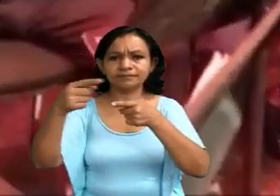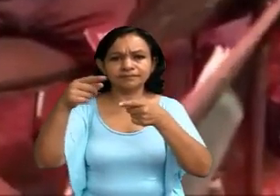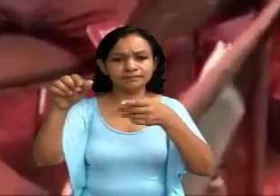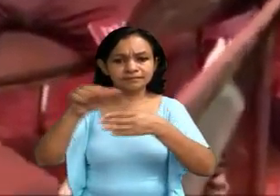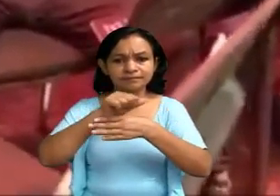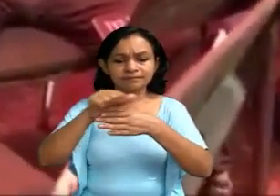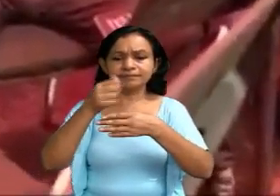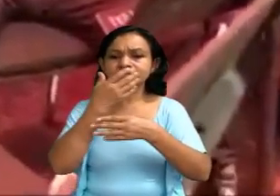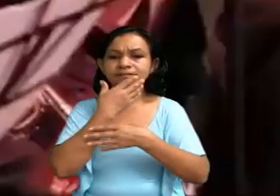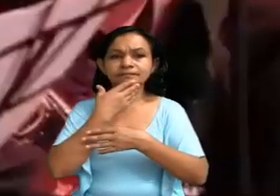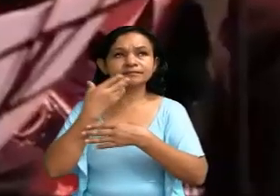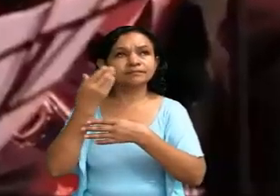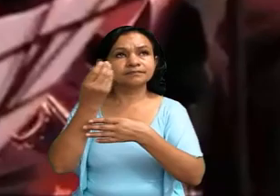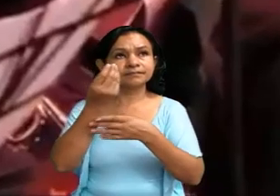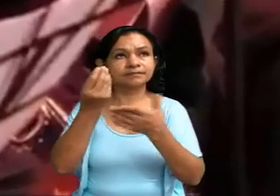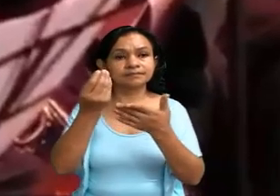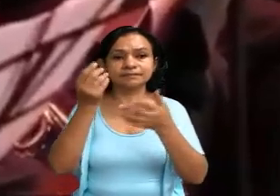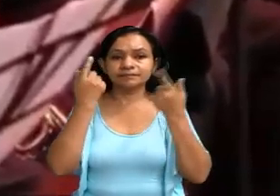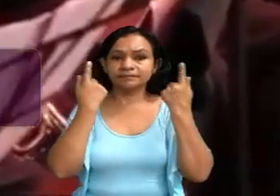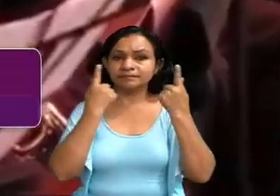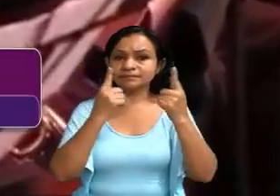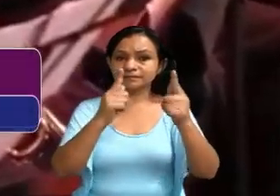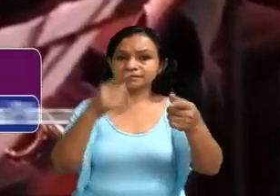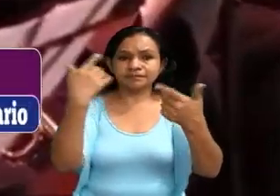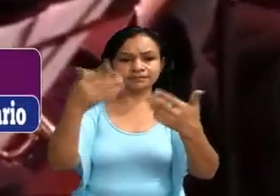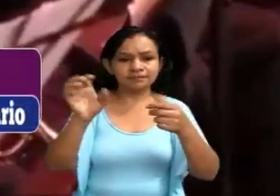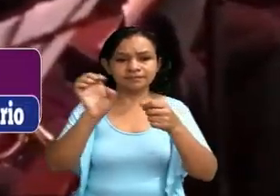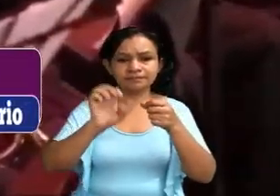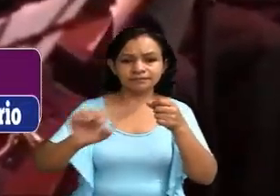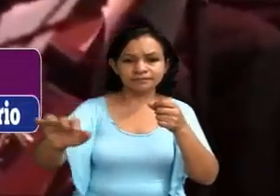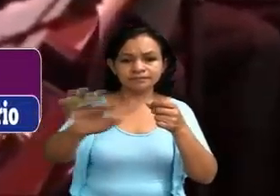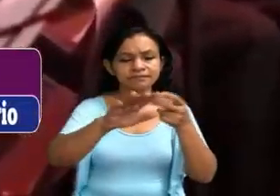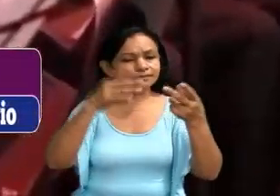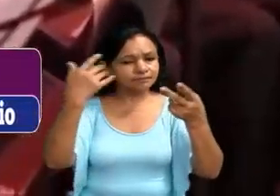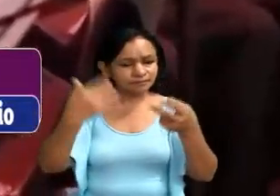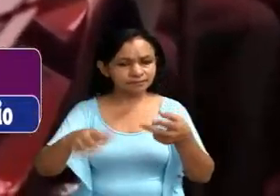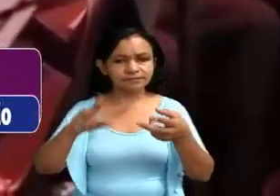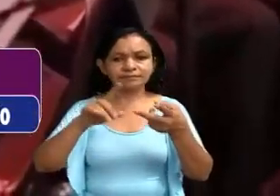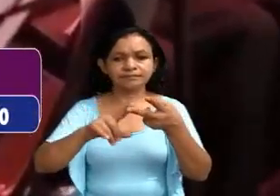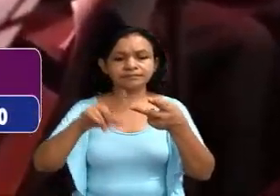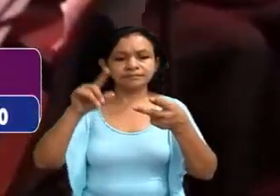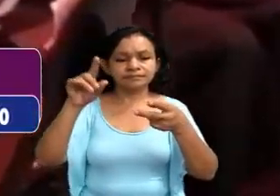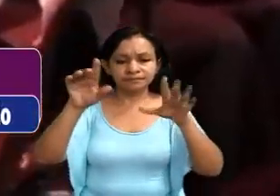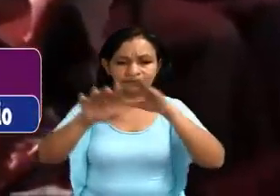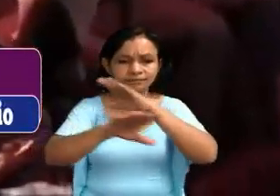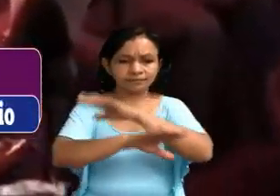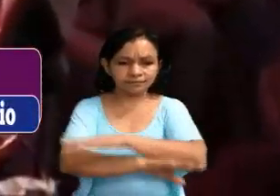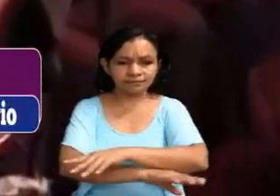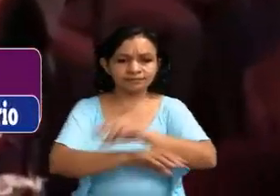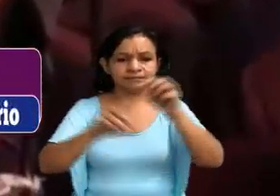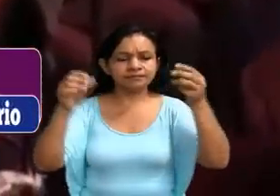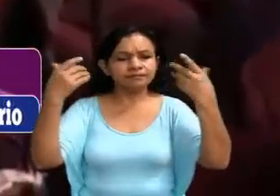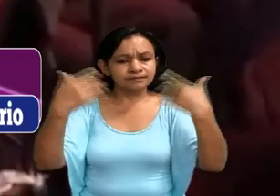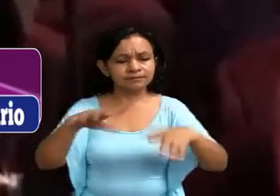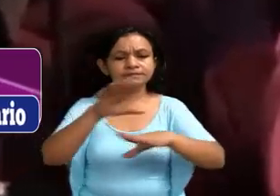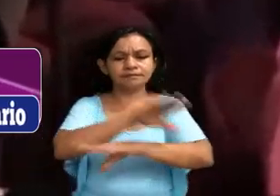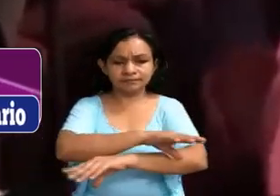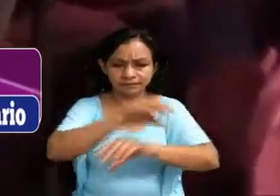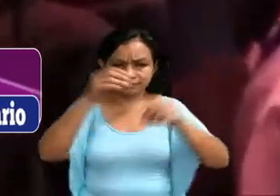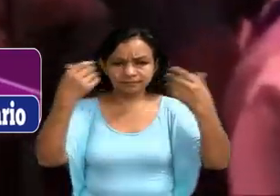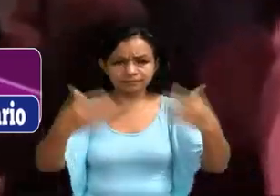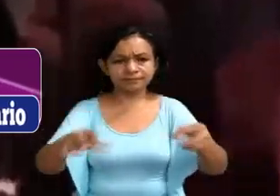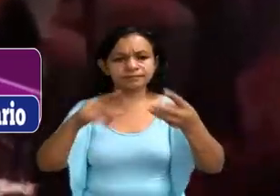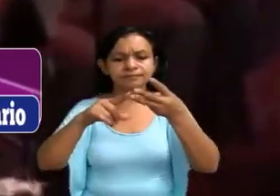preparación de los jóvenes. Estuve en Chinandega, estuve en Estelí, estuve en Jinotega, estuve en... Entonces